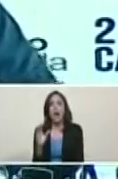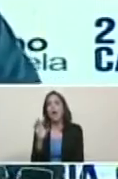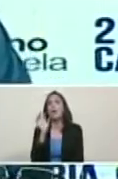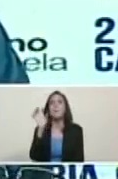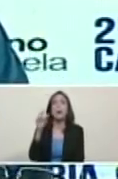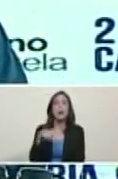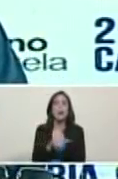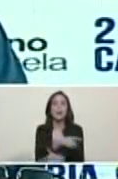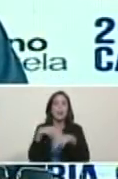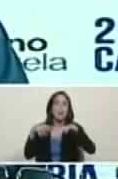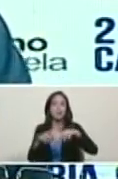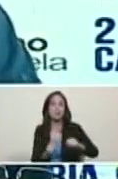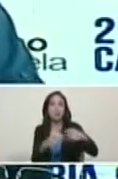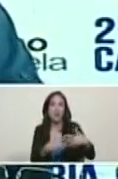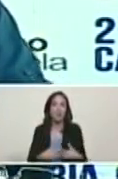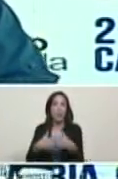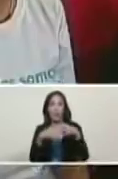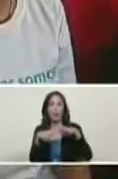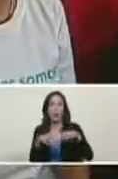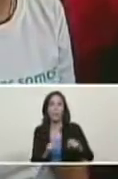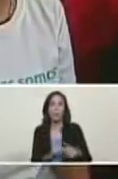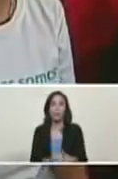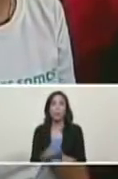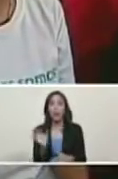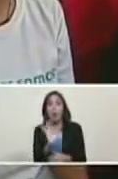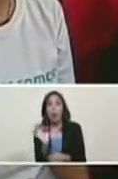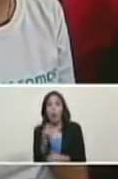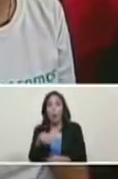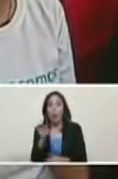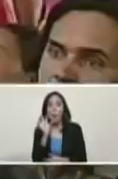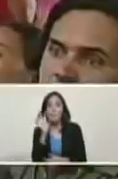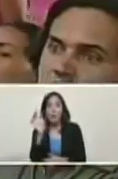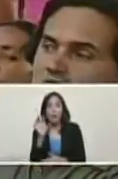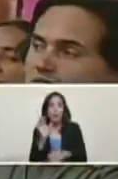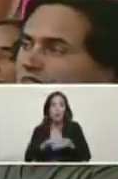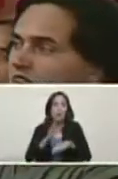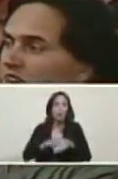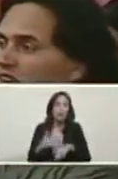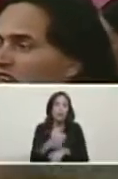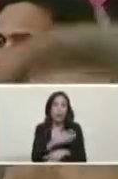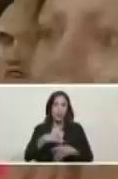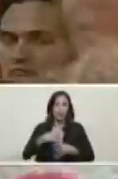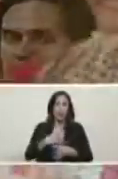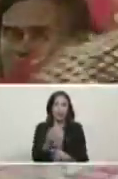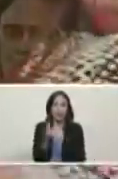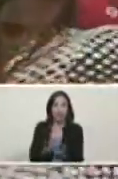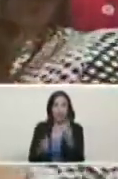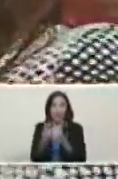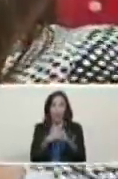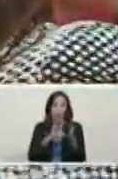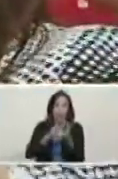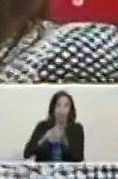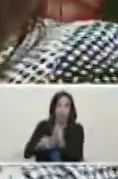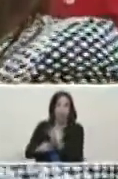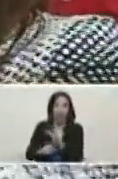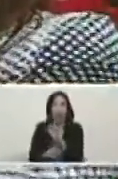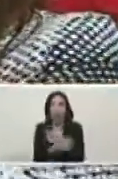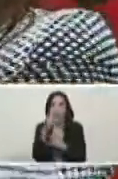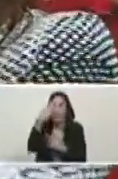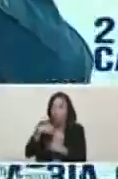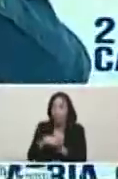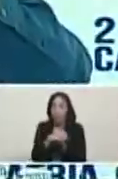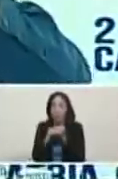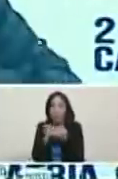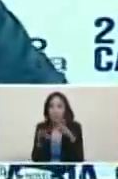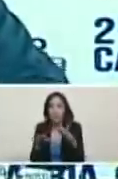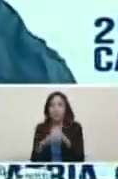gringos? ¿Ustedes quieren un país donde gobiernen los gringos y sus intereses? ¿O quieren un país donde